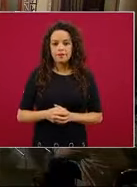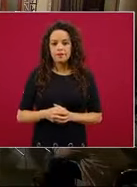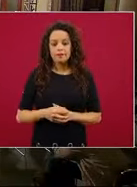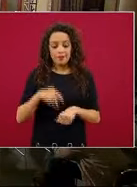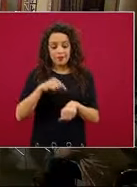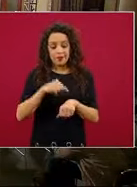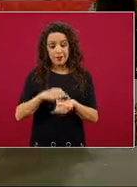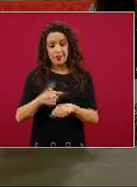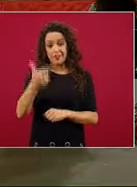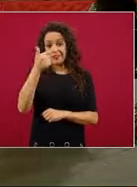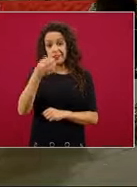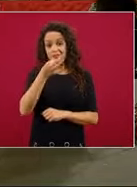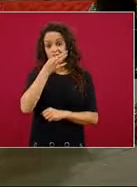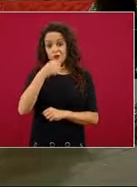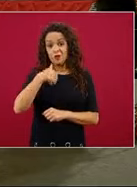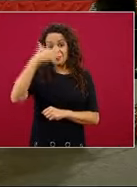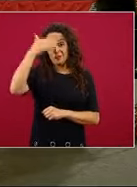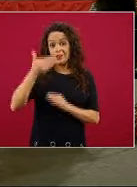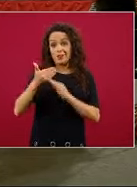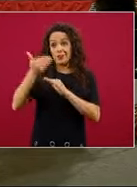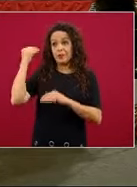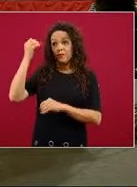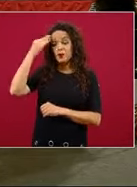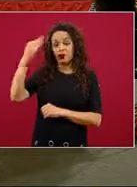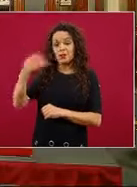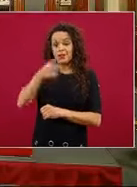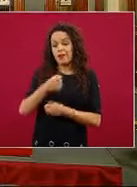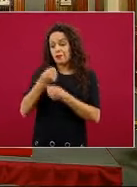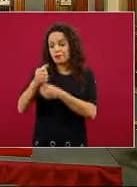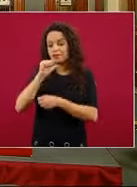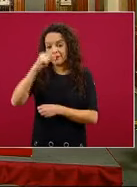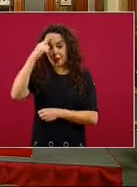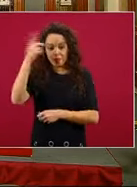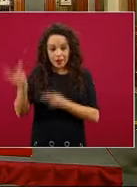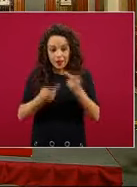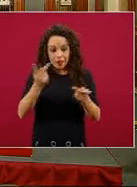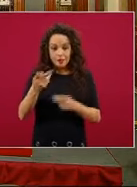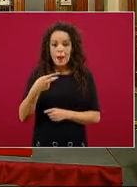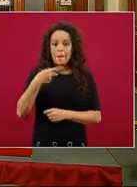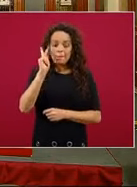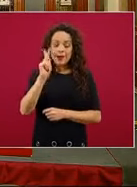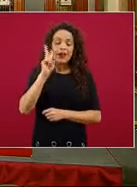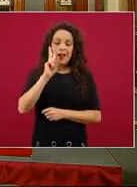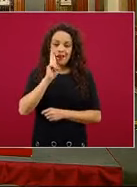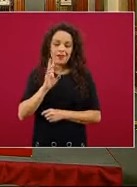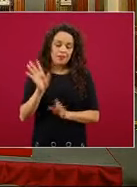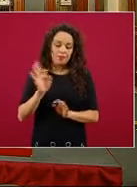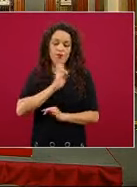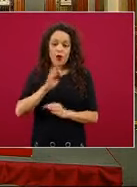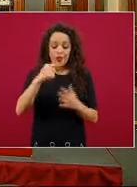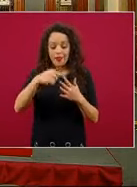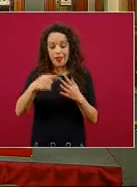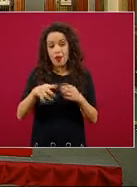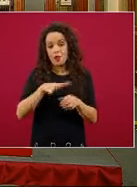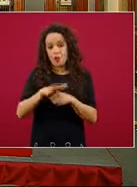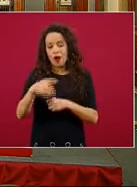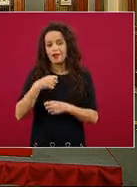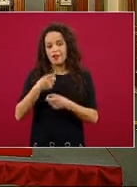pero sé que se la debíamos, hace mucho no le dábamos la palabra a Araceli Aranday de Canal 11. Abordaré las que me parecen más